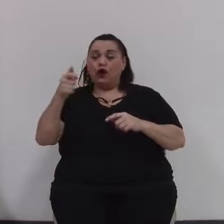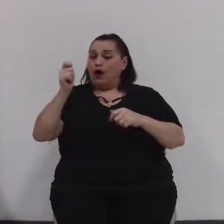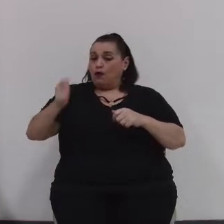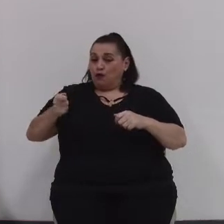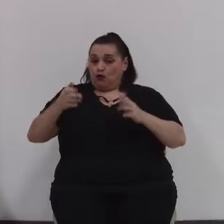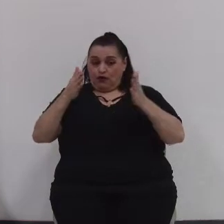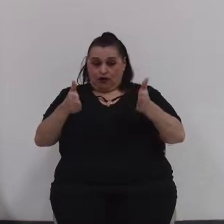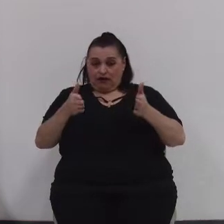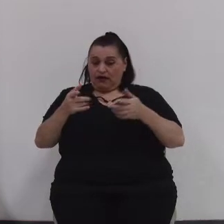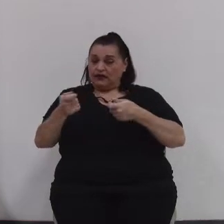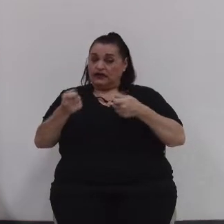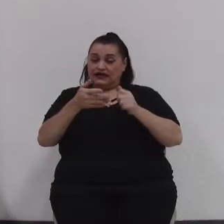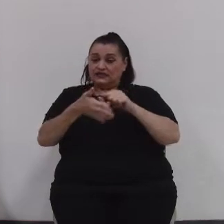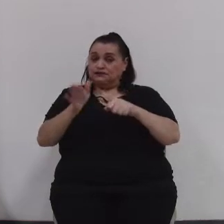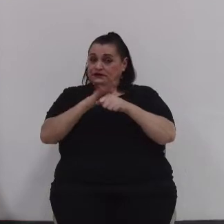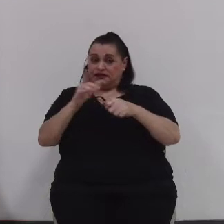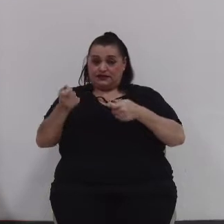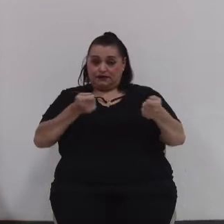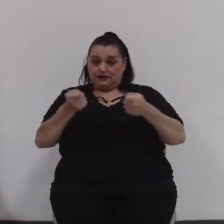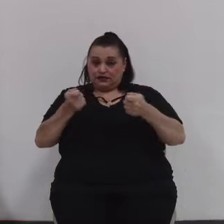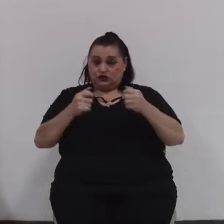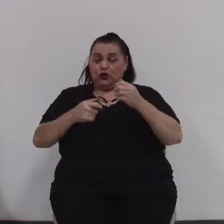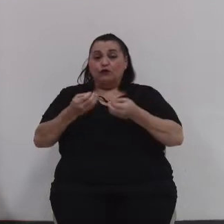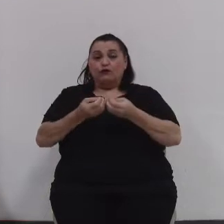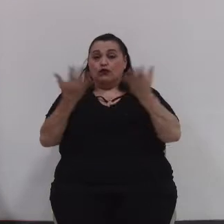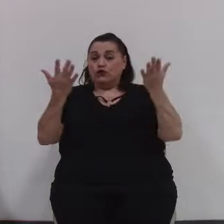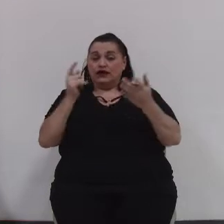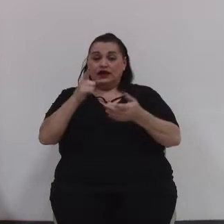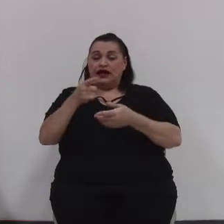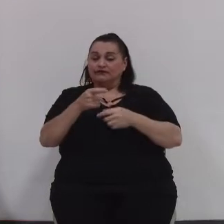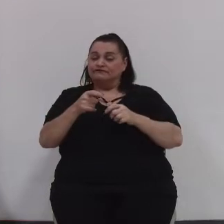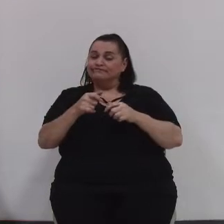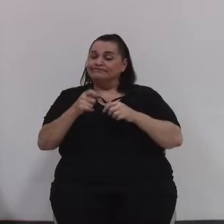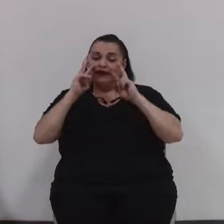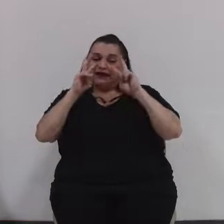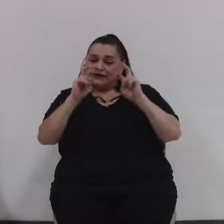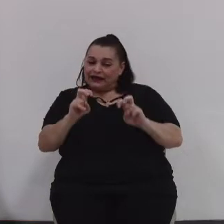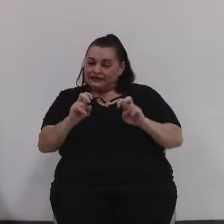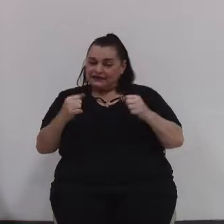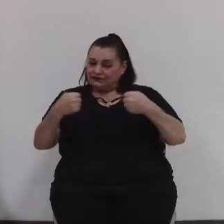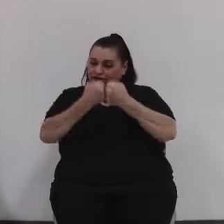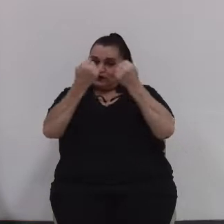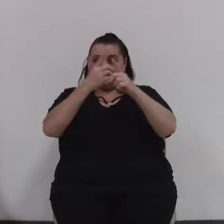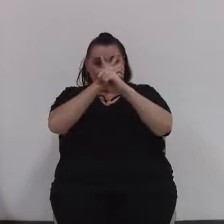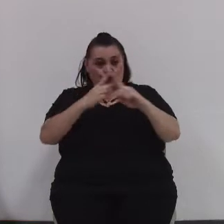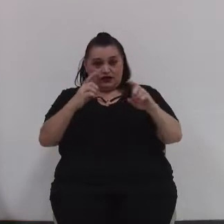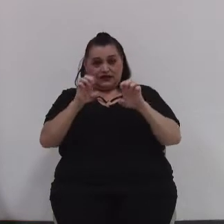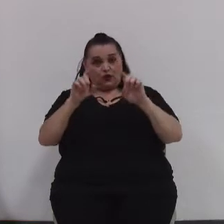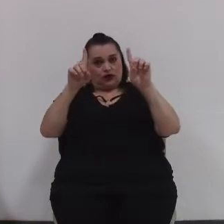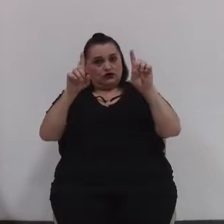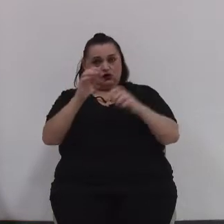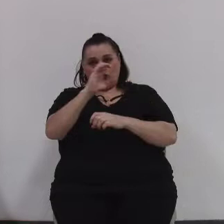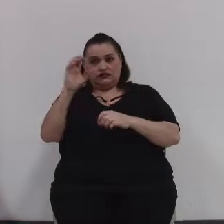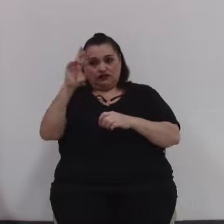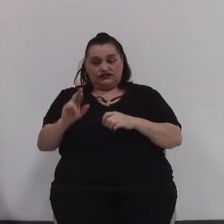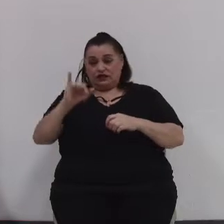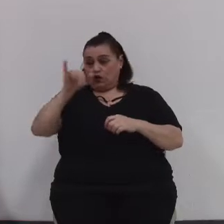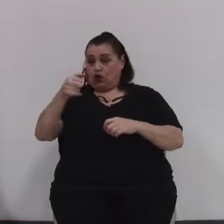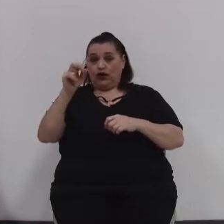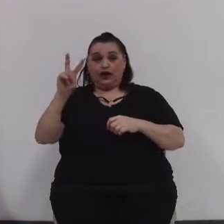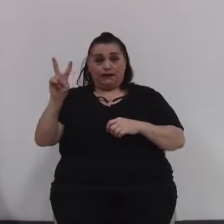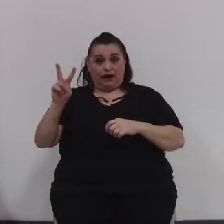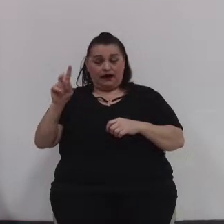especialista en administración pública dedicada al análisis y construcción de propuestas sobre los desafíos de la democracia y la educación costarricense. Y don Jorge Vargas